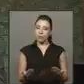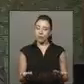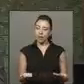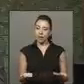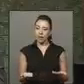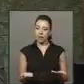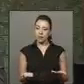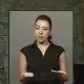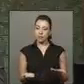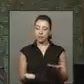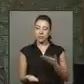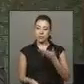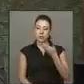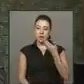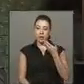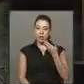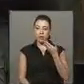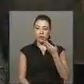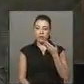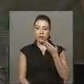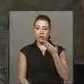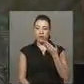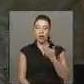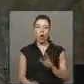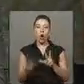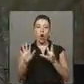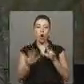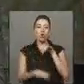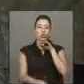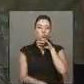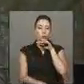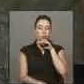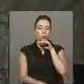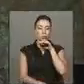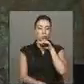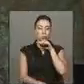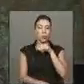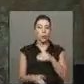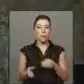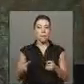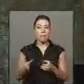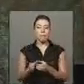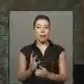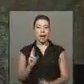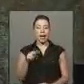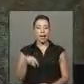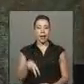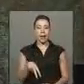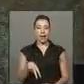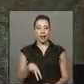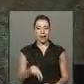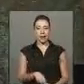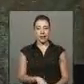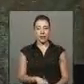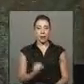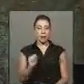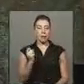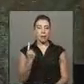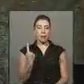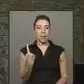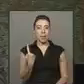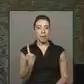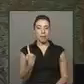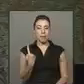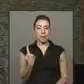Corresponde el uso de la palabra hasta por ocho minutos al Comité de Renovación Nacional. En primer